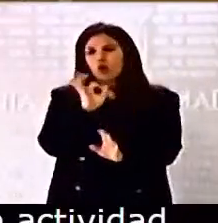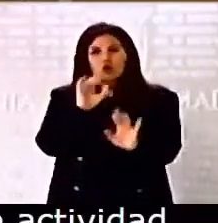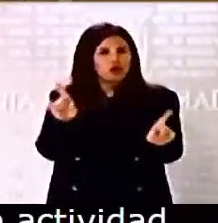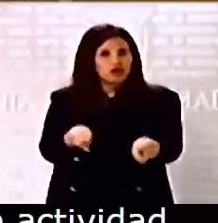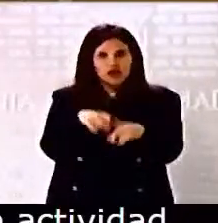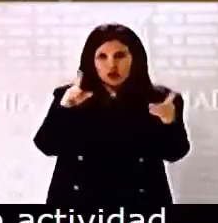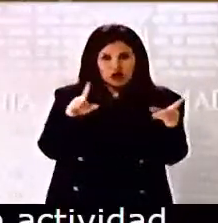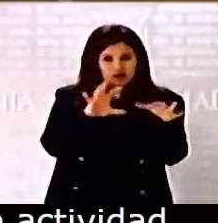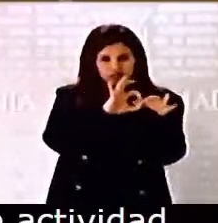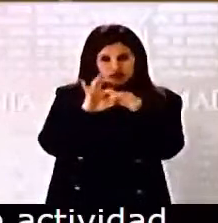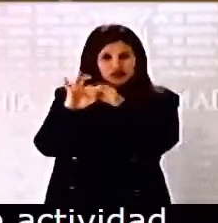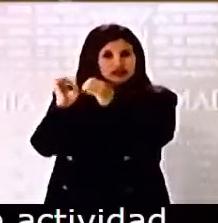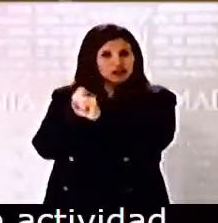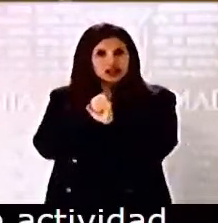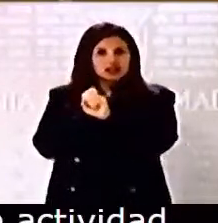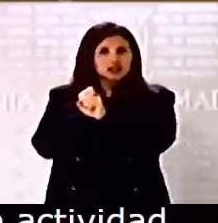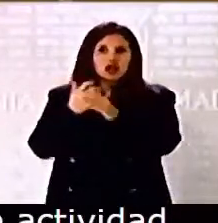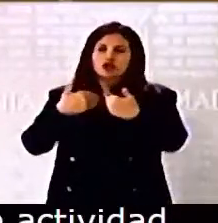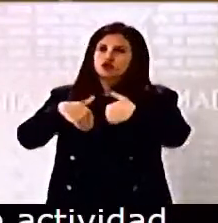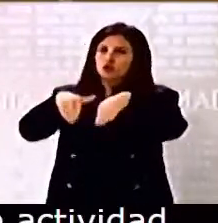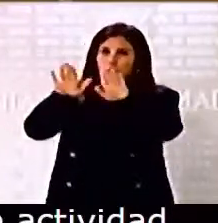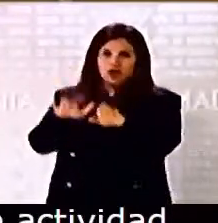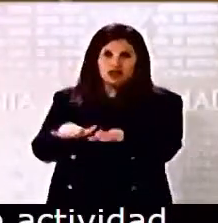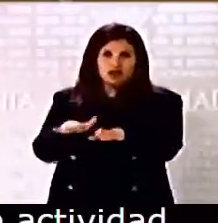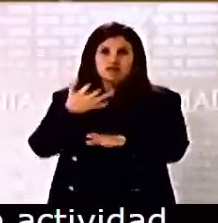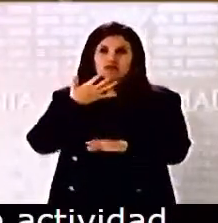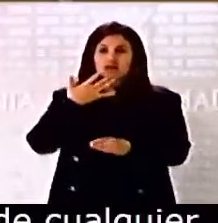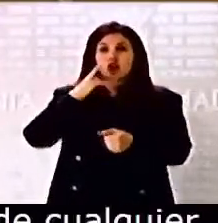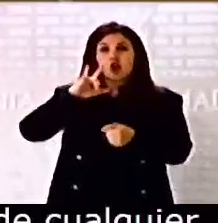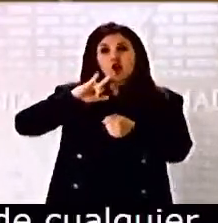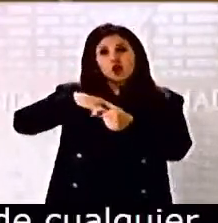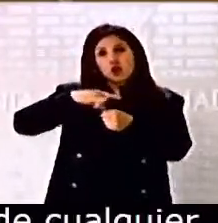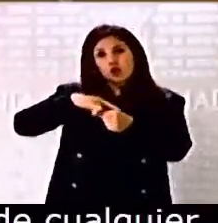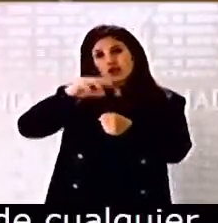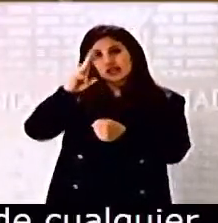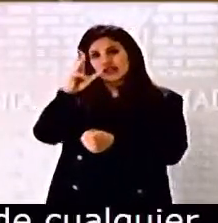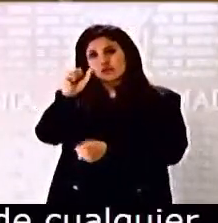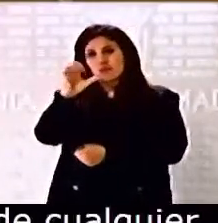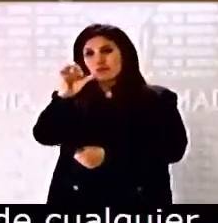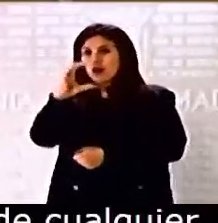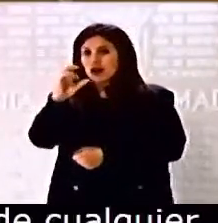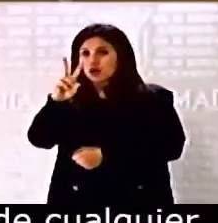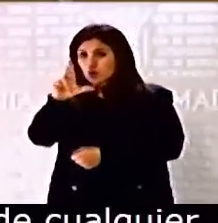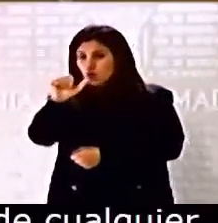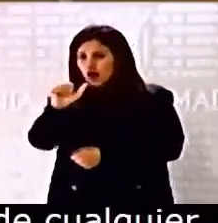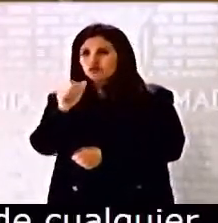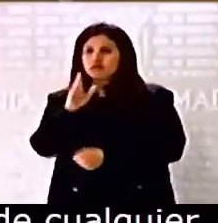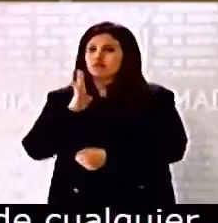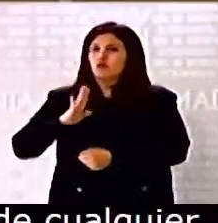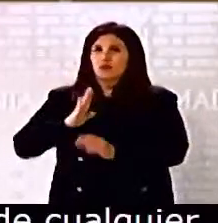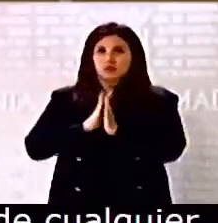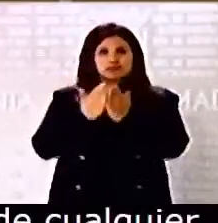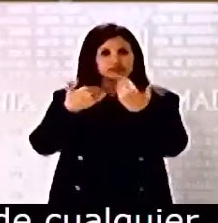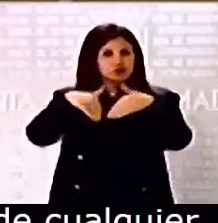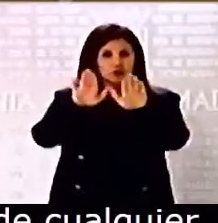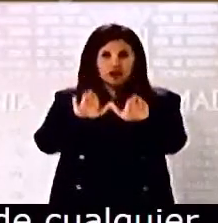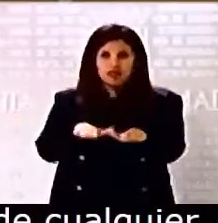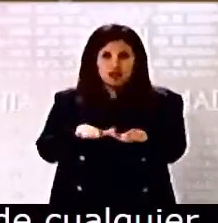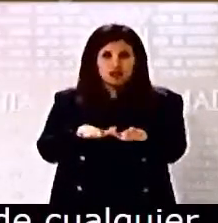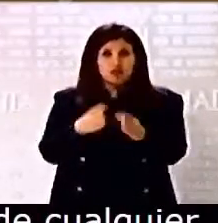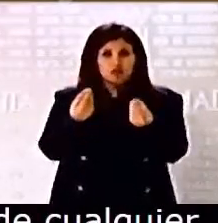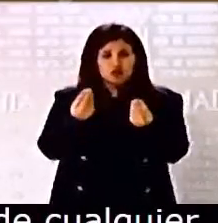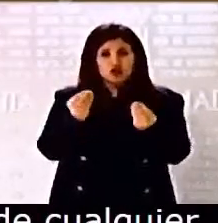tipo, para el denominado lunes de Pascua, que se celebra en numerosas localidades de nuestra comunidad